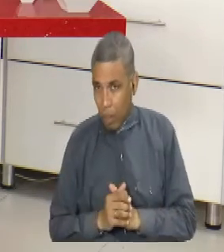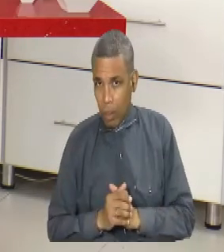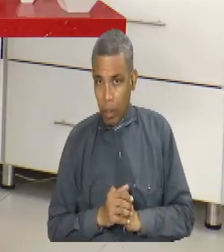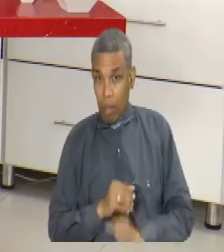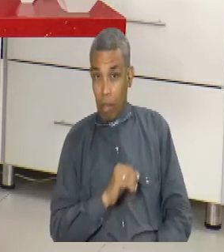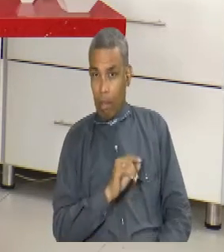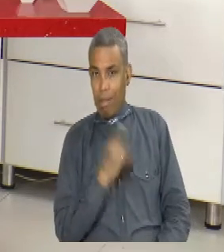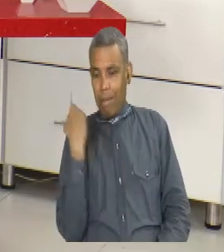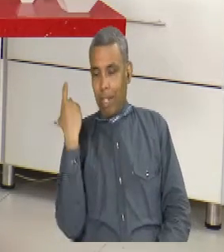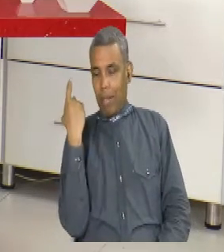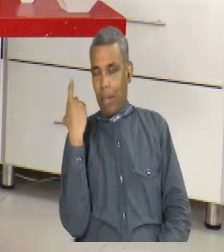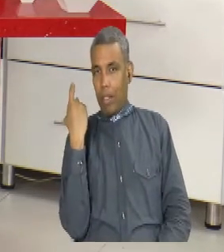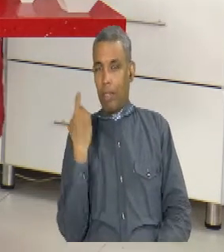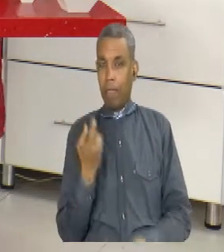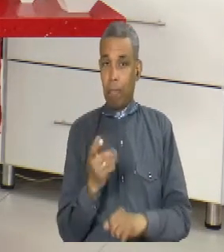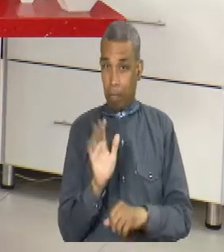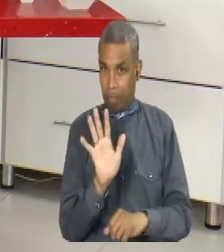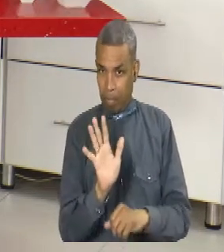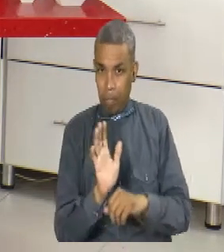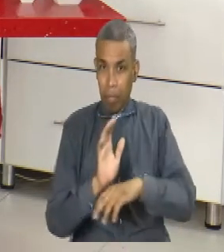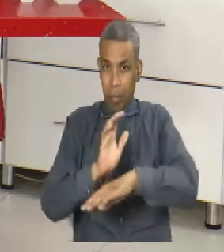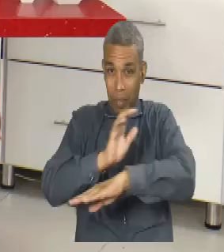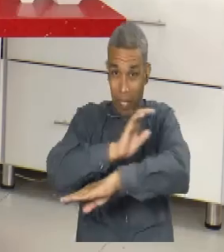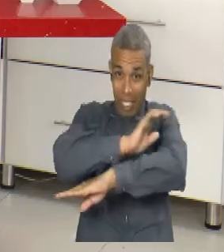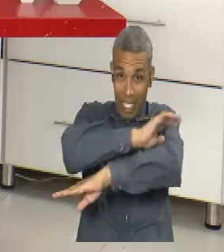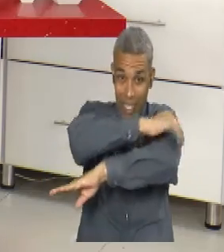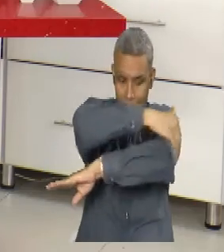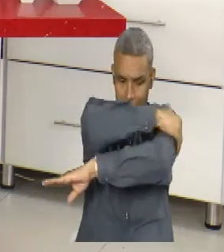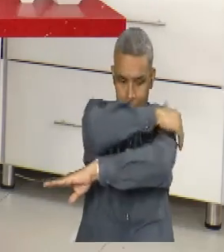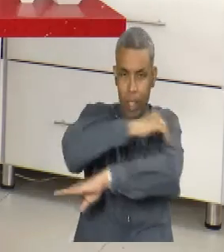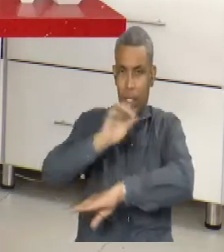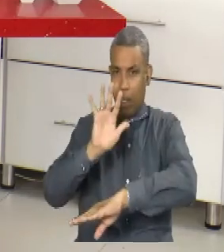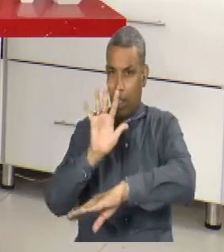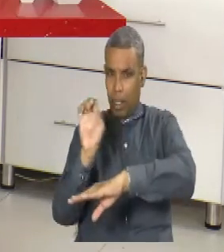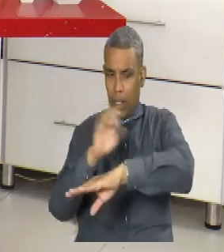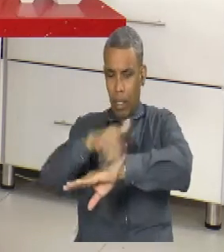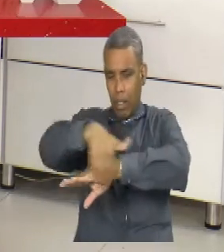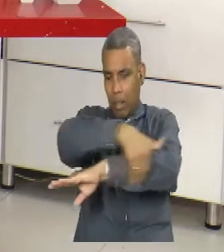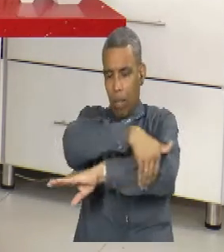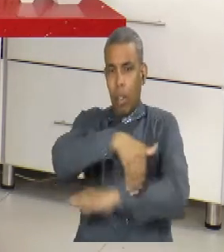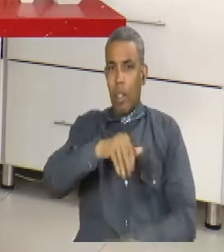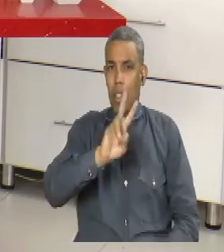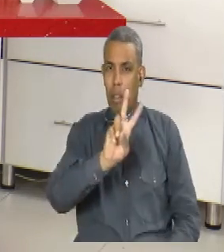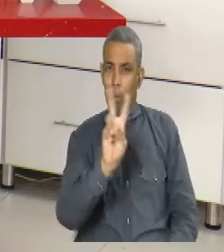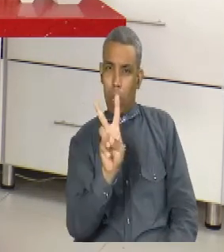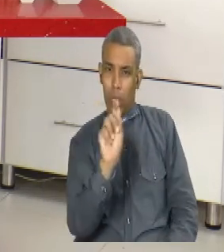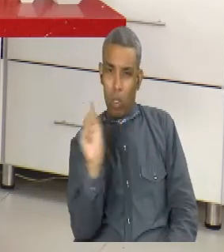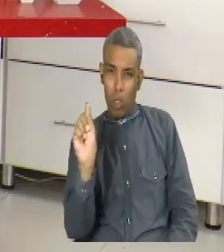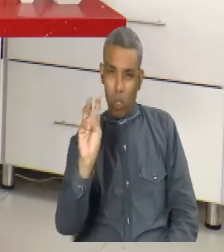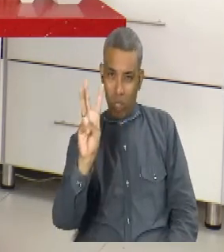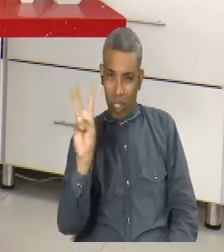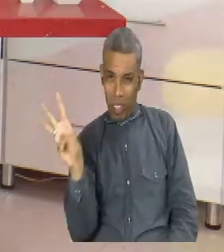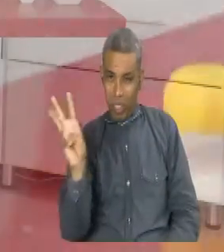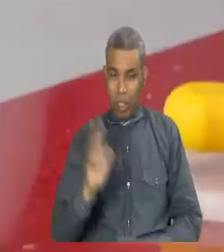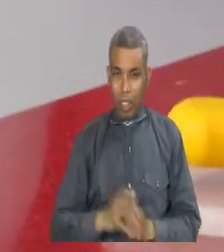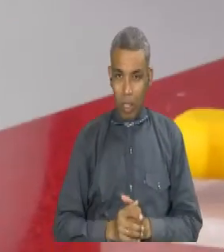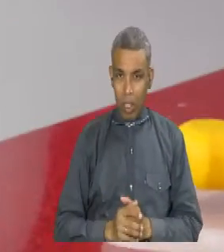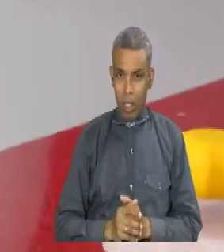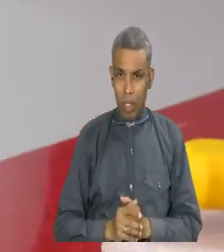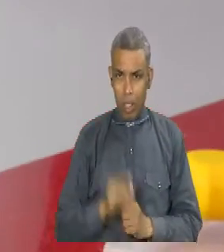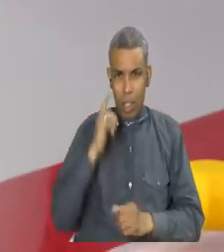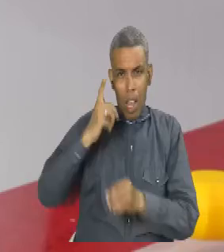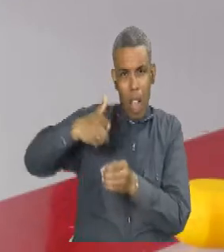no. Estamos ubicados en la calle 50, número 2233. Eso es media cuadrita después de la bomba El